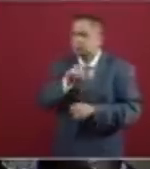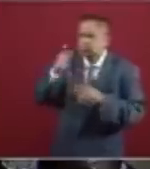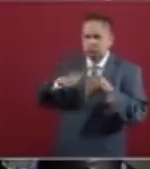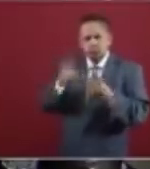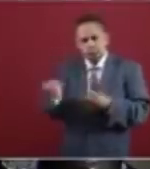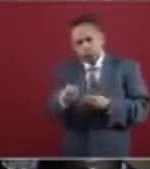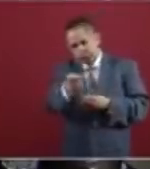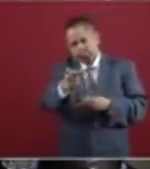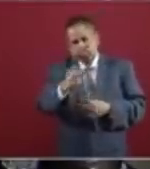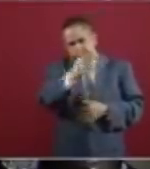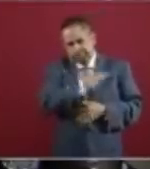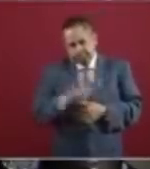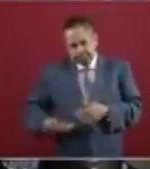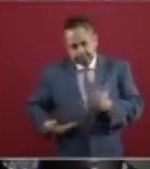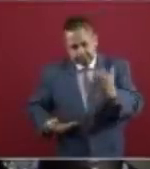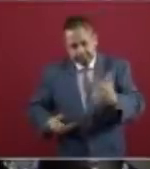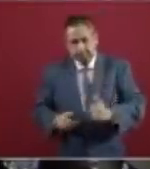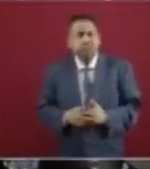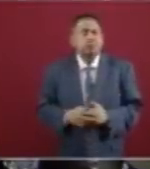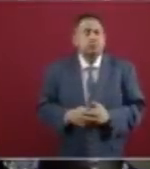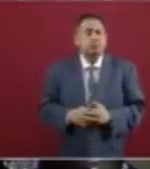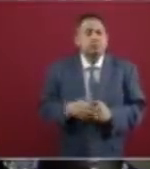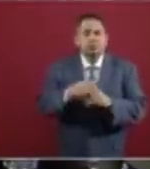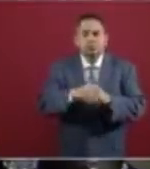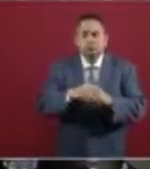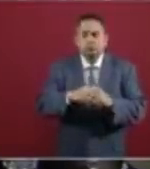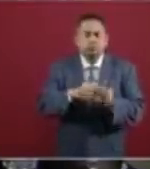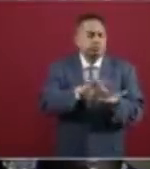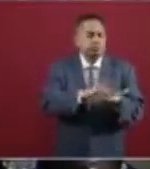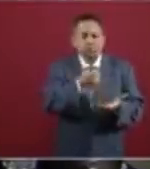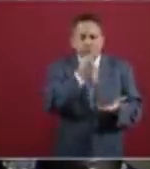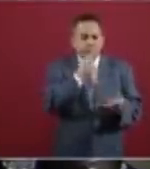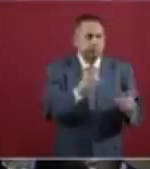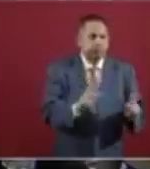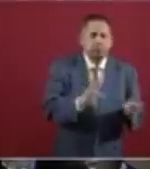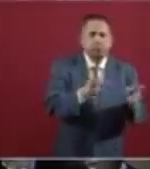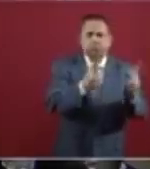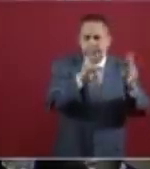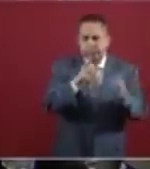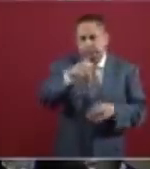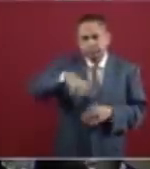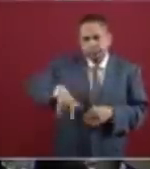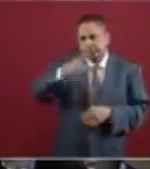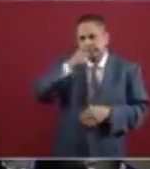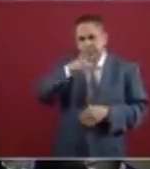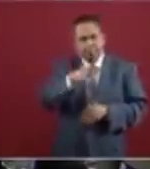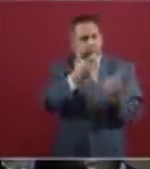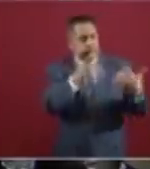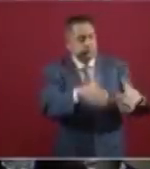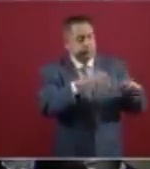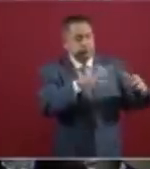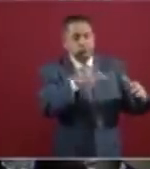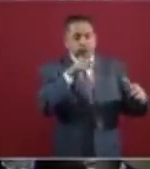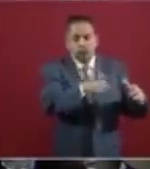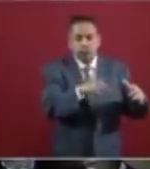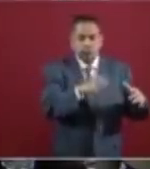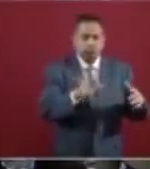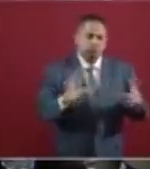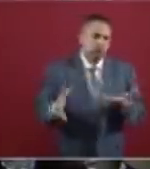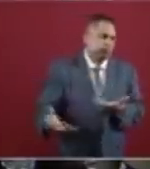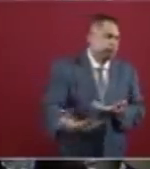tiene que ver con la venta de medicamentos. Se ha referido aquí a esta empresa que